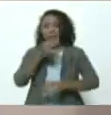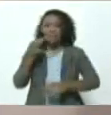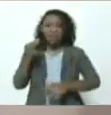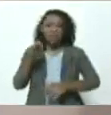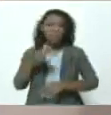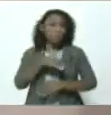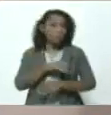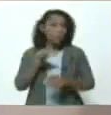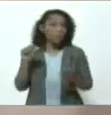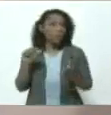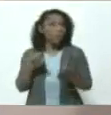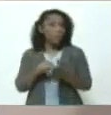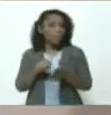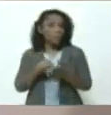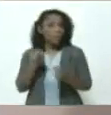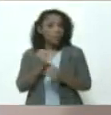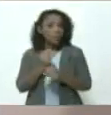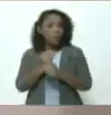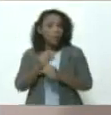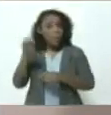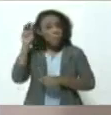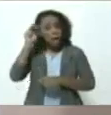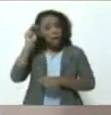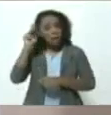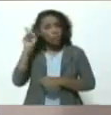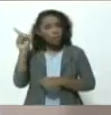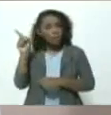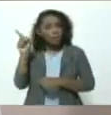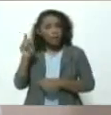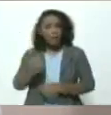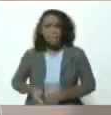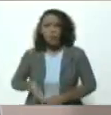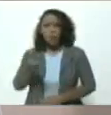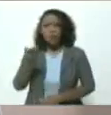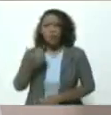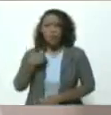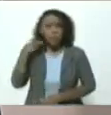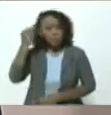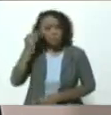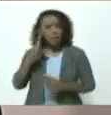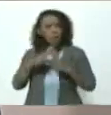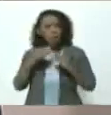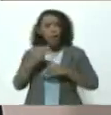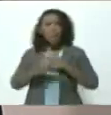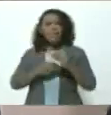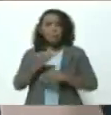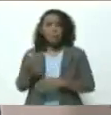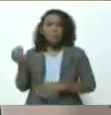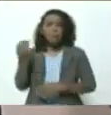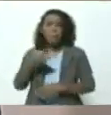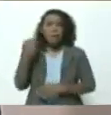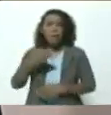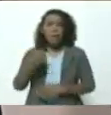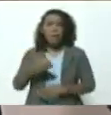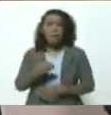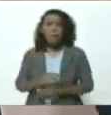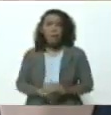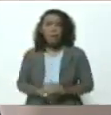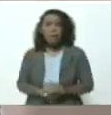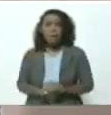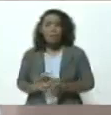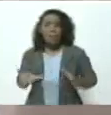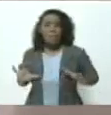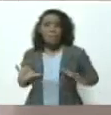donde el trabajo del maestro Luis Alberto fue fundamental. Yo creo que todos hicimos match, nos